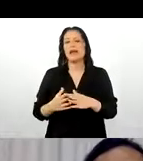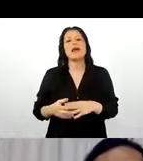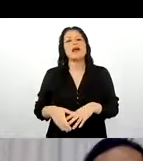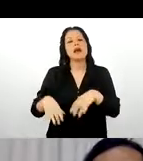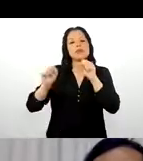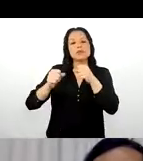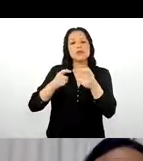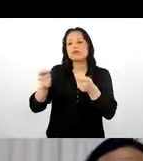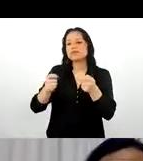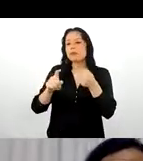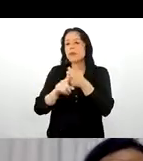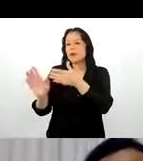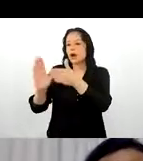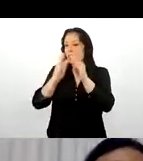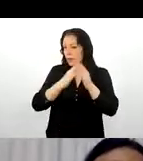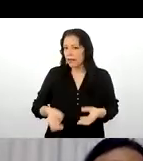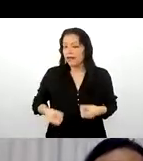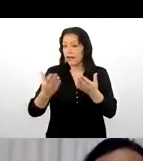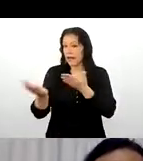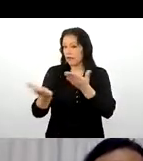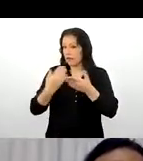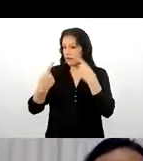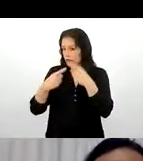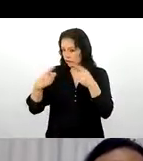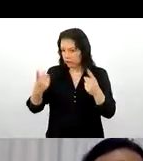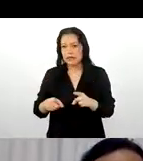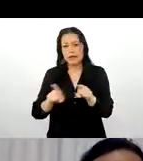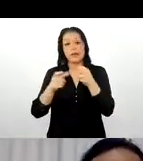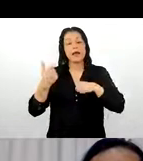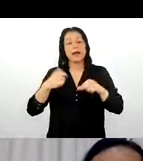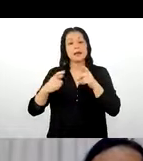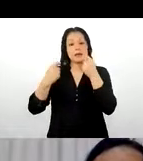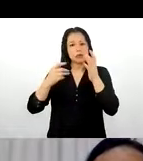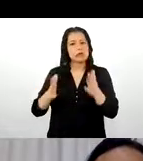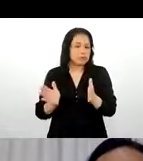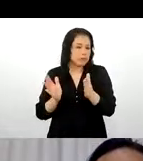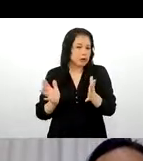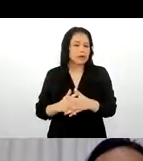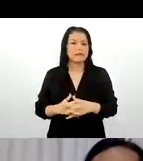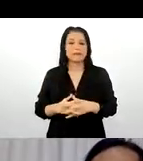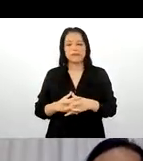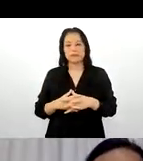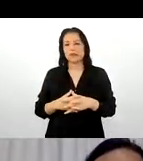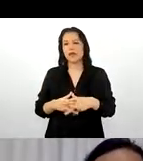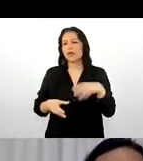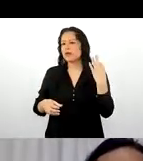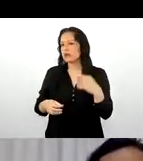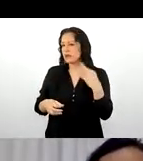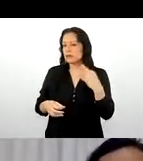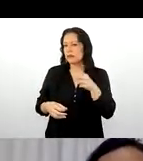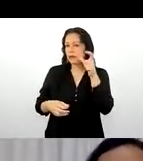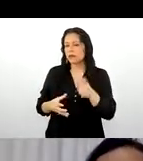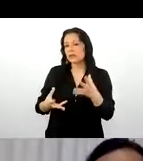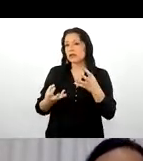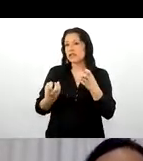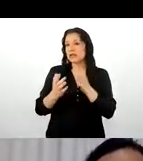gestión de las propias comunidades que brindan los servicios y actividades turísticas es pequeña, entonces siempre se busca que el viajero